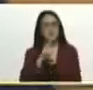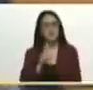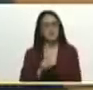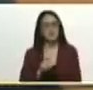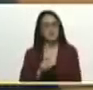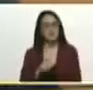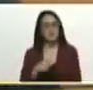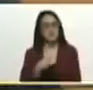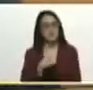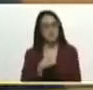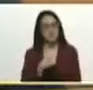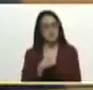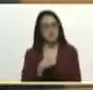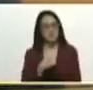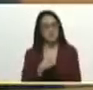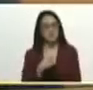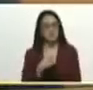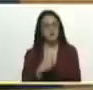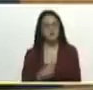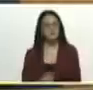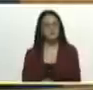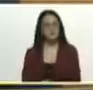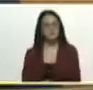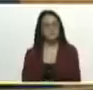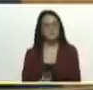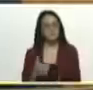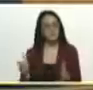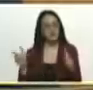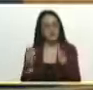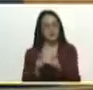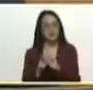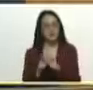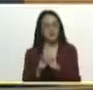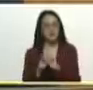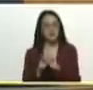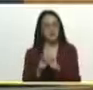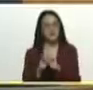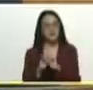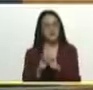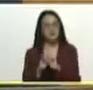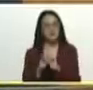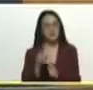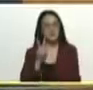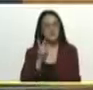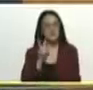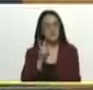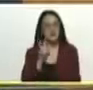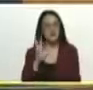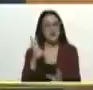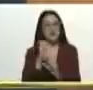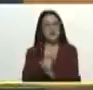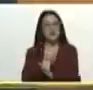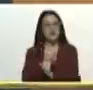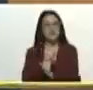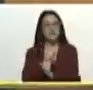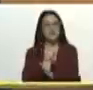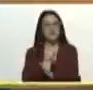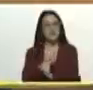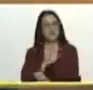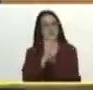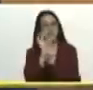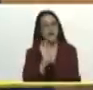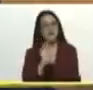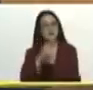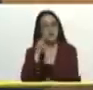Pero pasa lo siguiente, nos reunimos el viernes de noche en la Federación Nacional